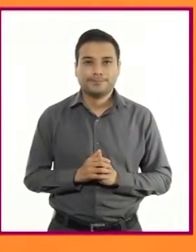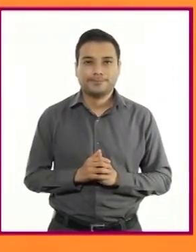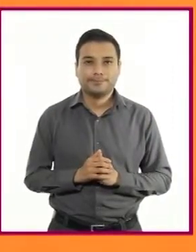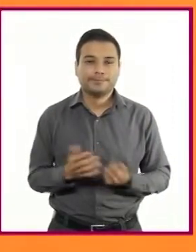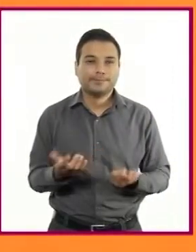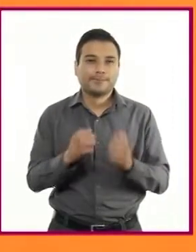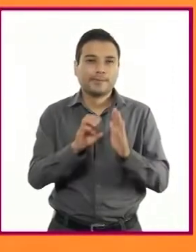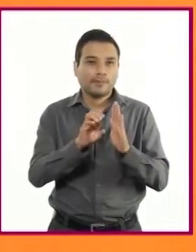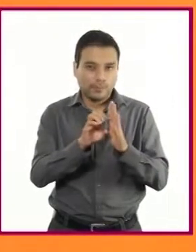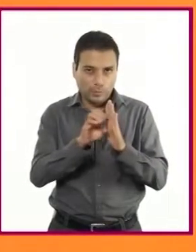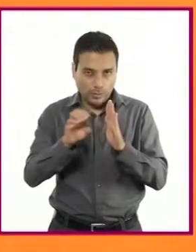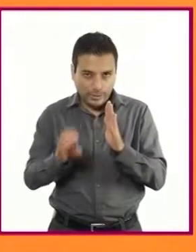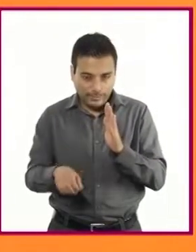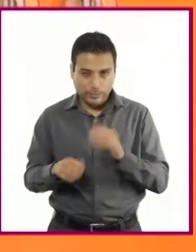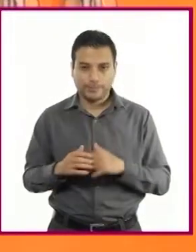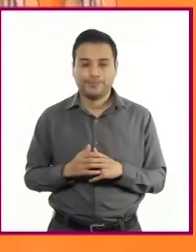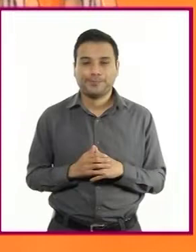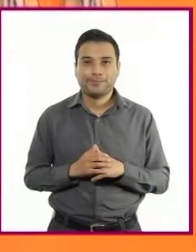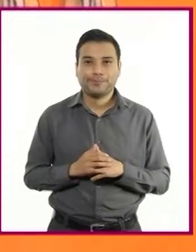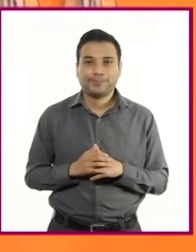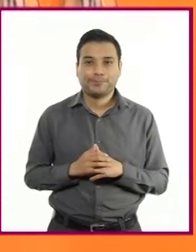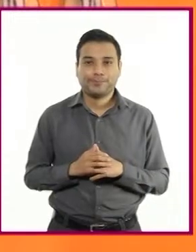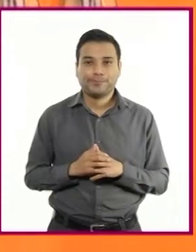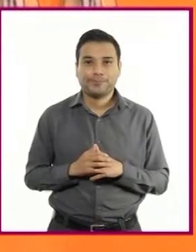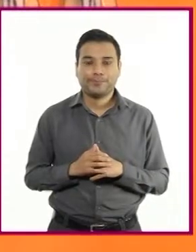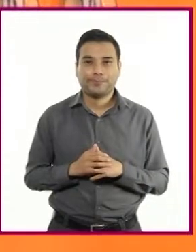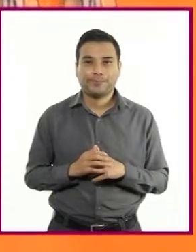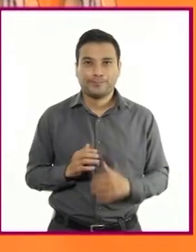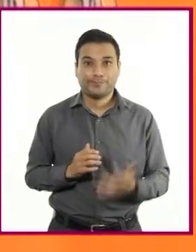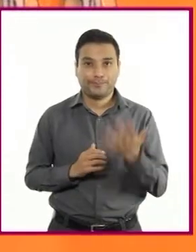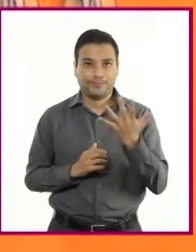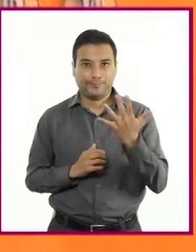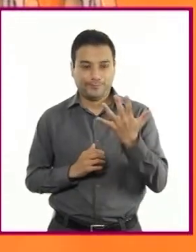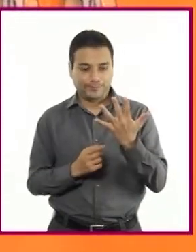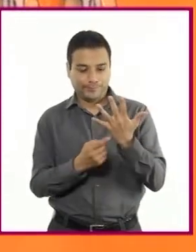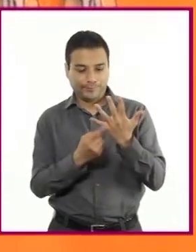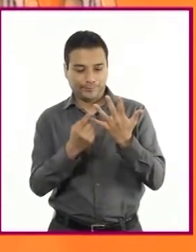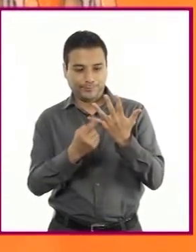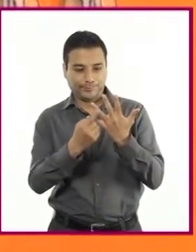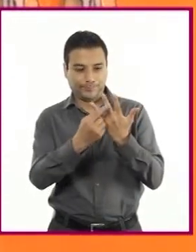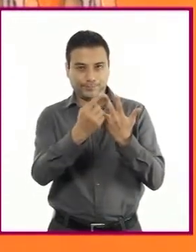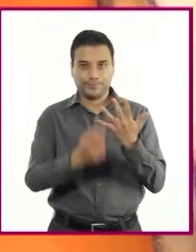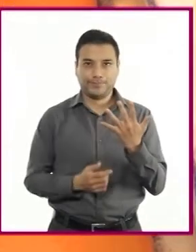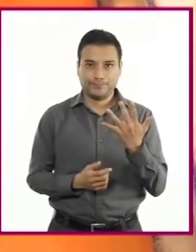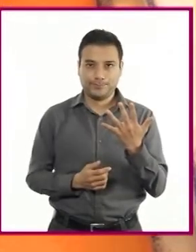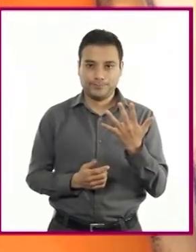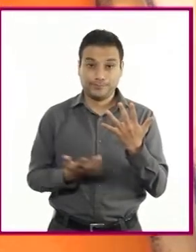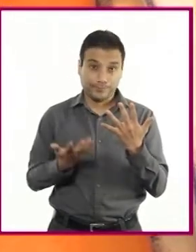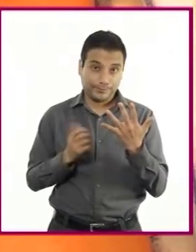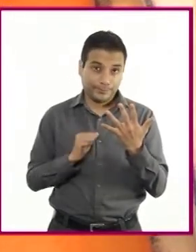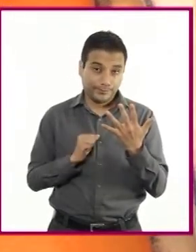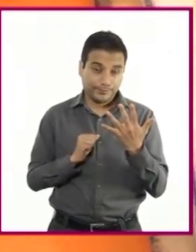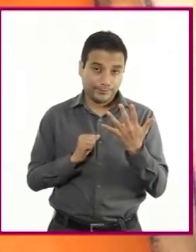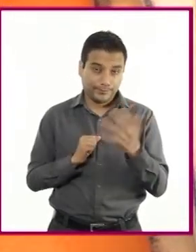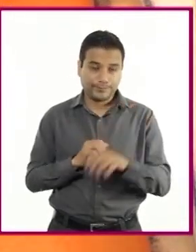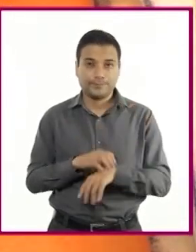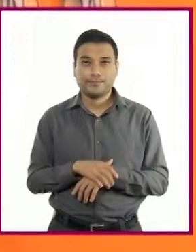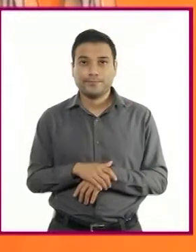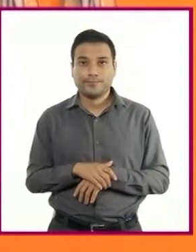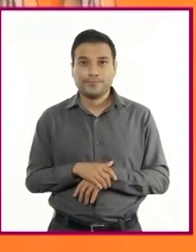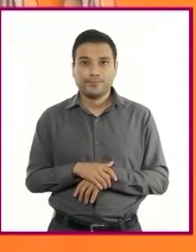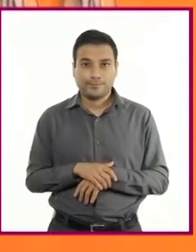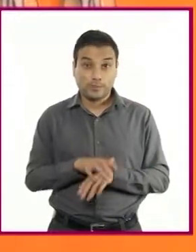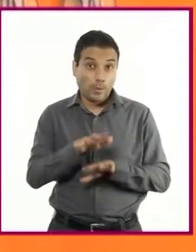los cuales se ubican en zonas del cuerpo donde se requiere mayor soporte y resistencia, como las manos y